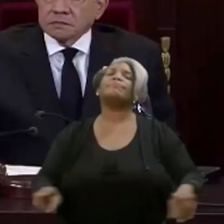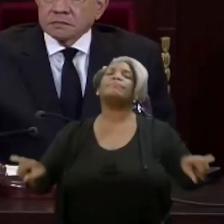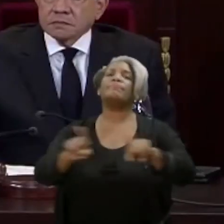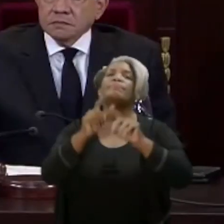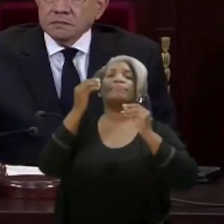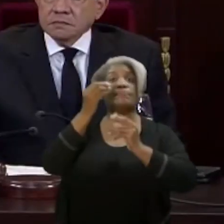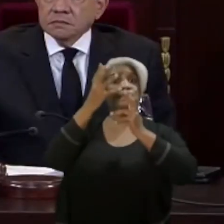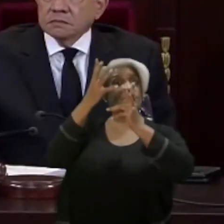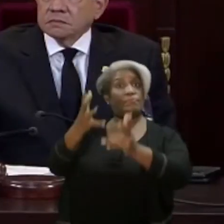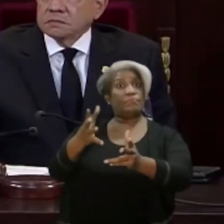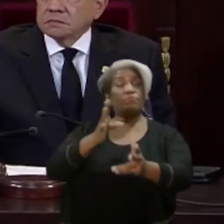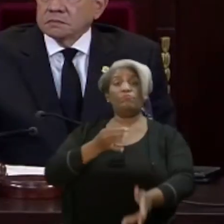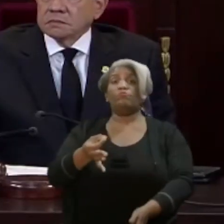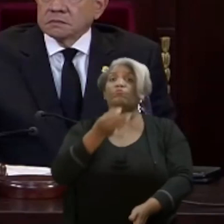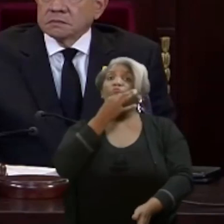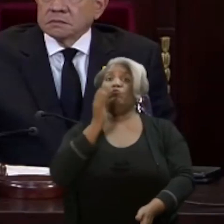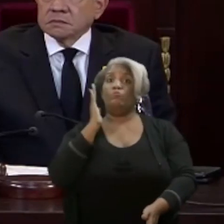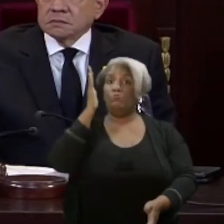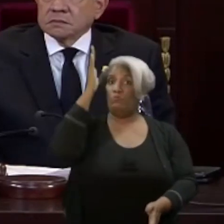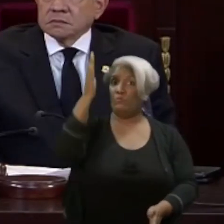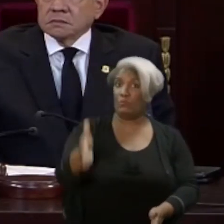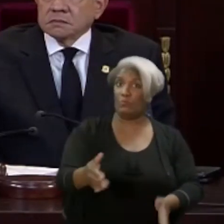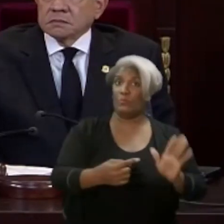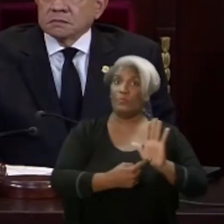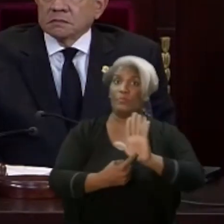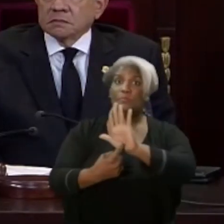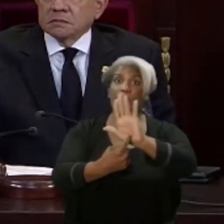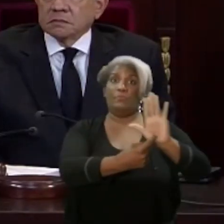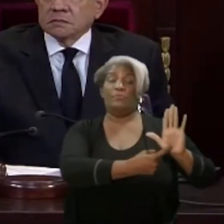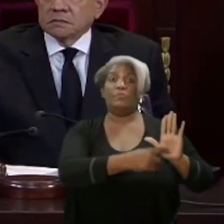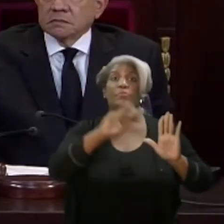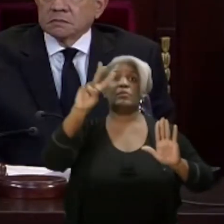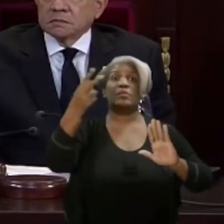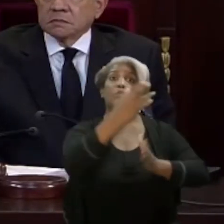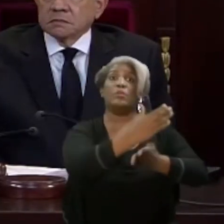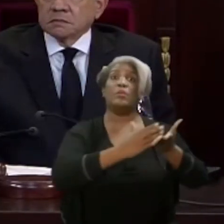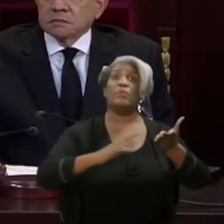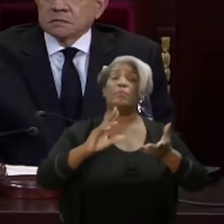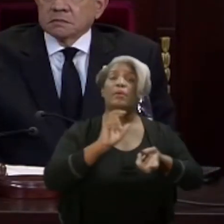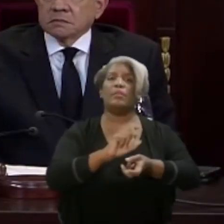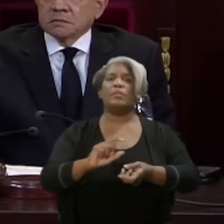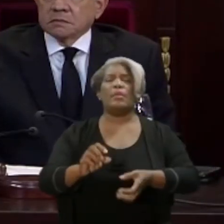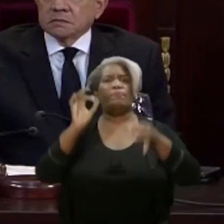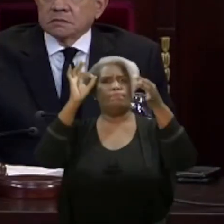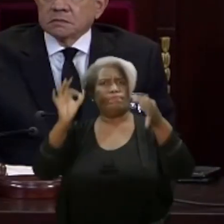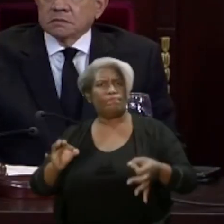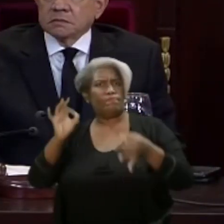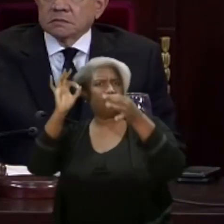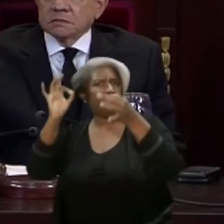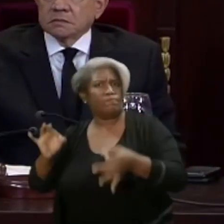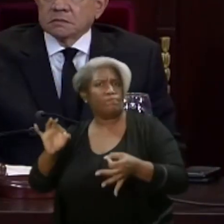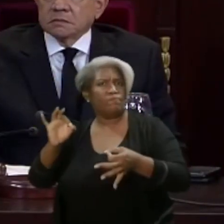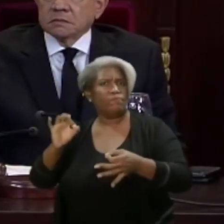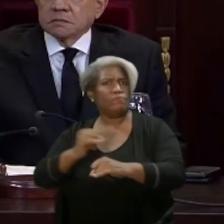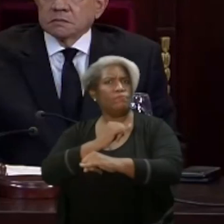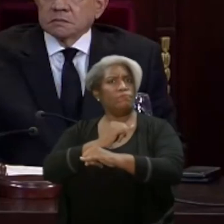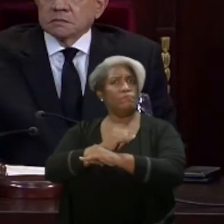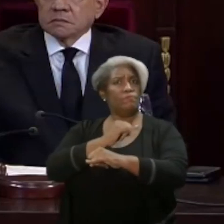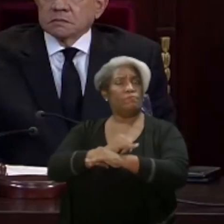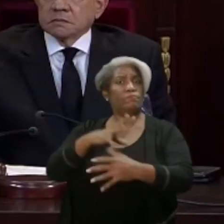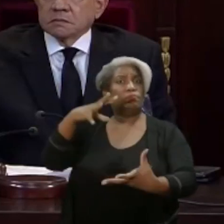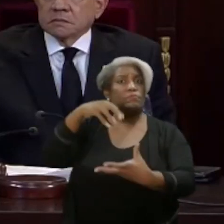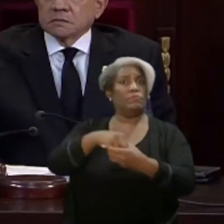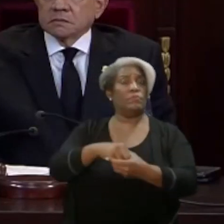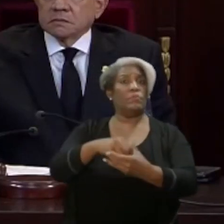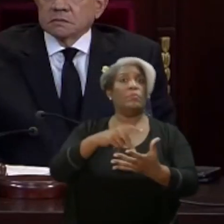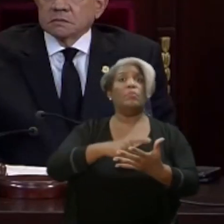informar que en los próximos días presentaremos una segunda oleada de reformas institucionales, que incluirán el proyecto de ley de reforma